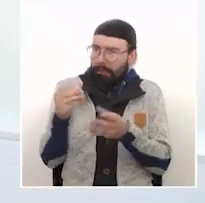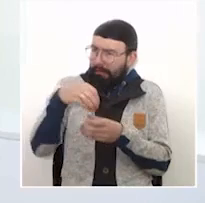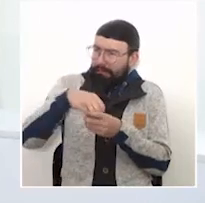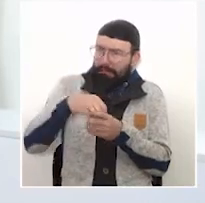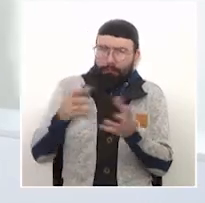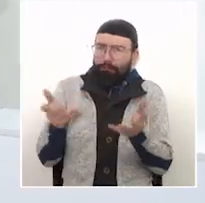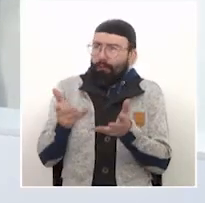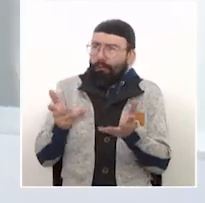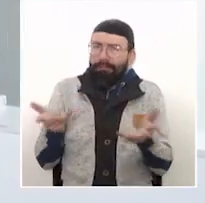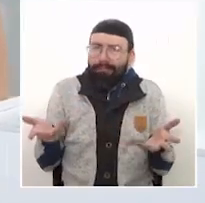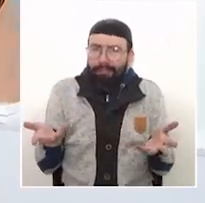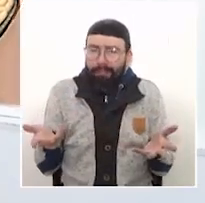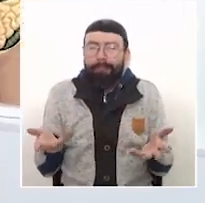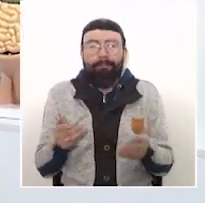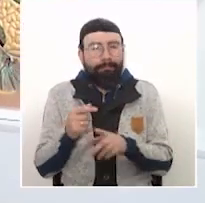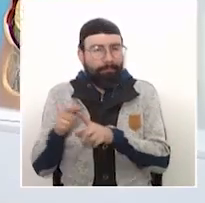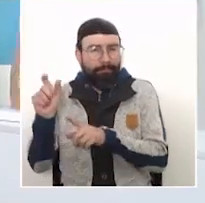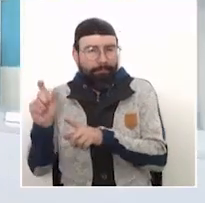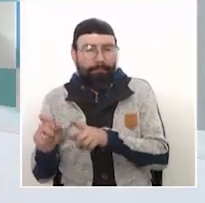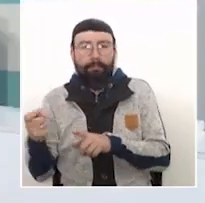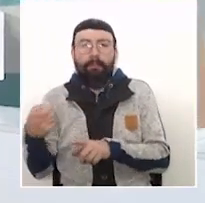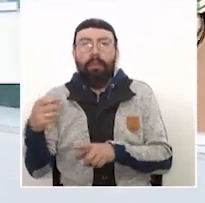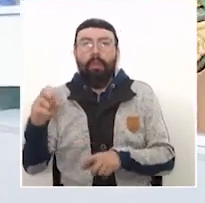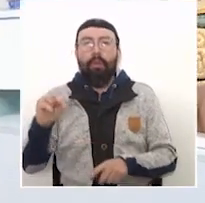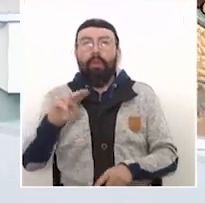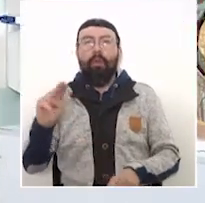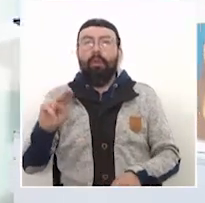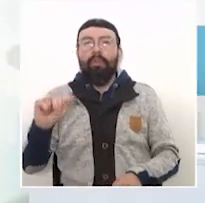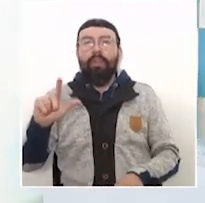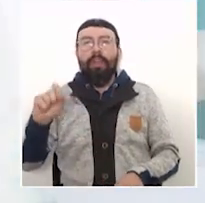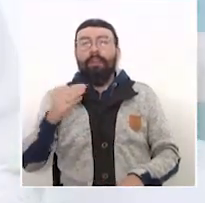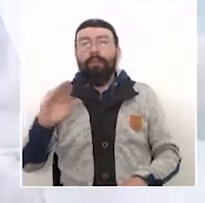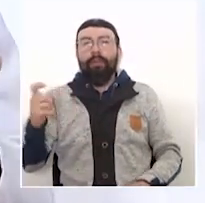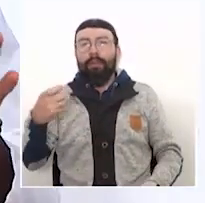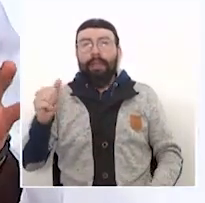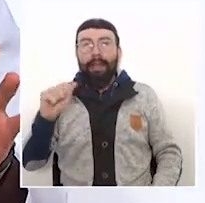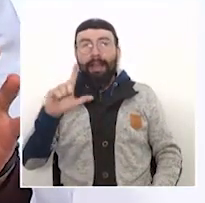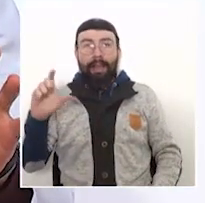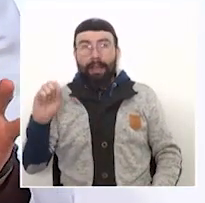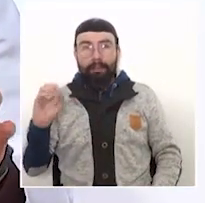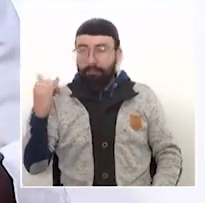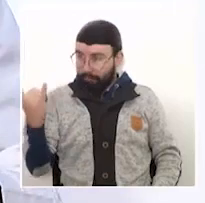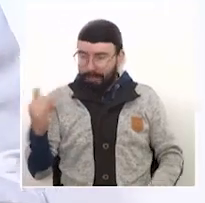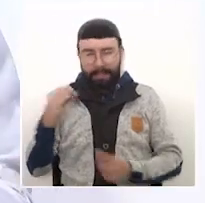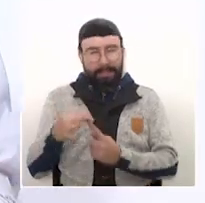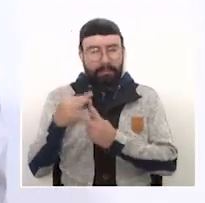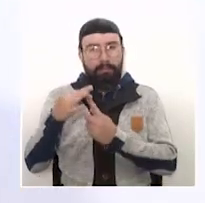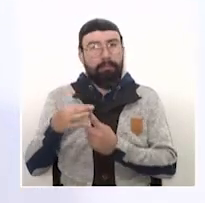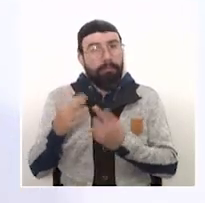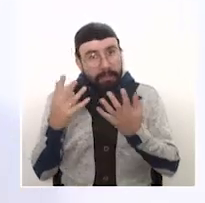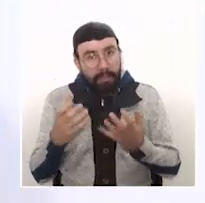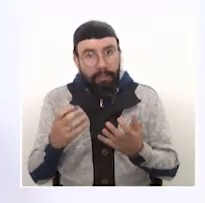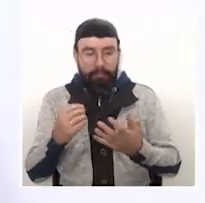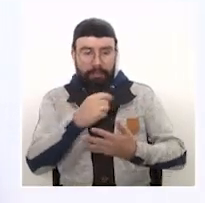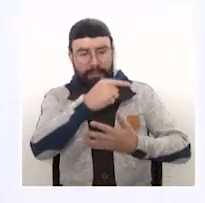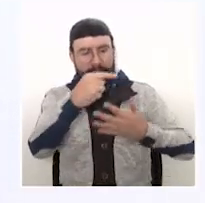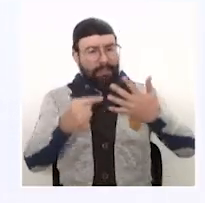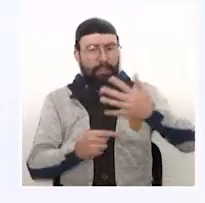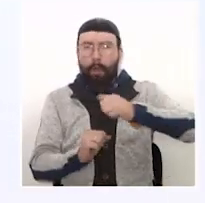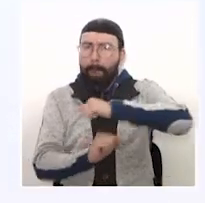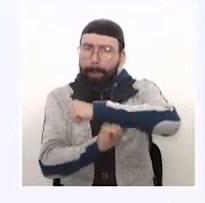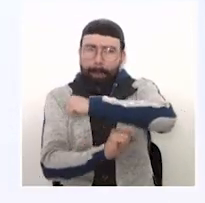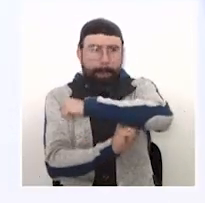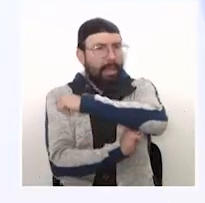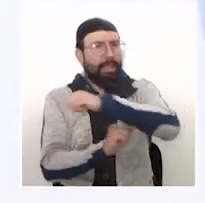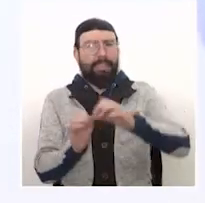estoy con Gonzalo Gallo precisamente porque queremos hablarles un poco acerca de cinco pilares fundamentales. Y vemos aquí